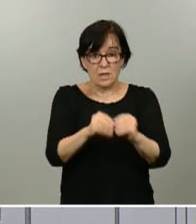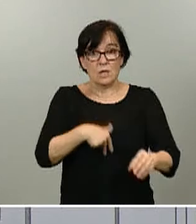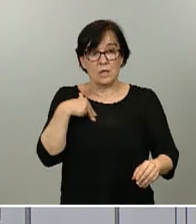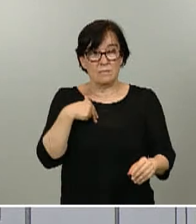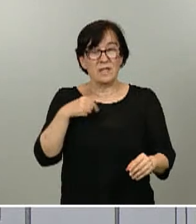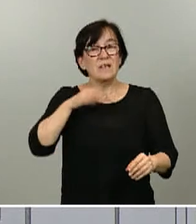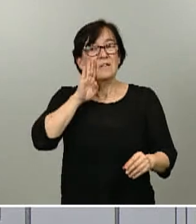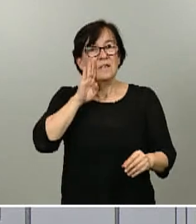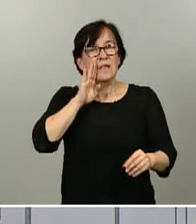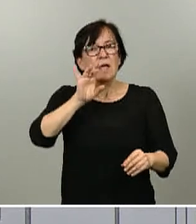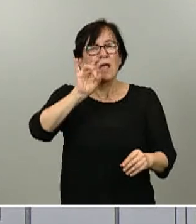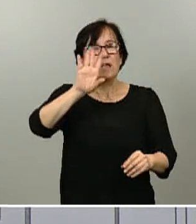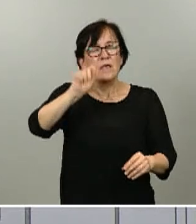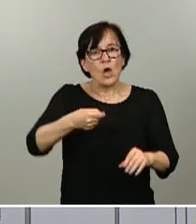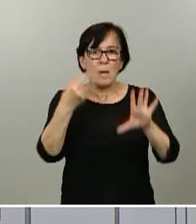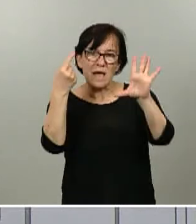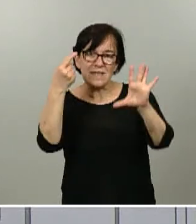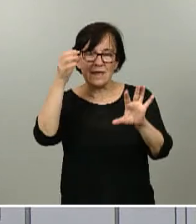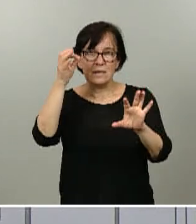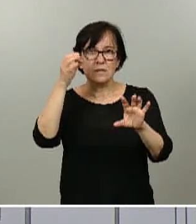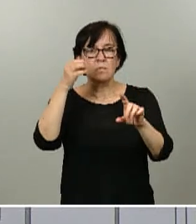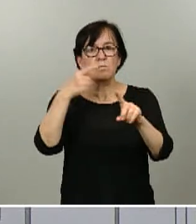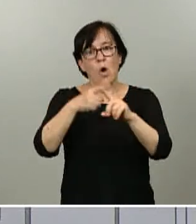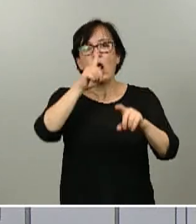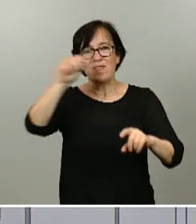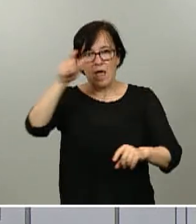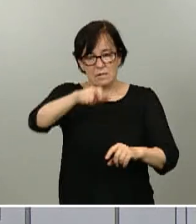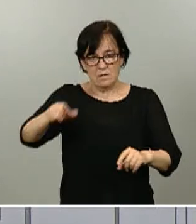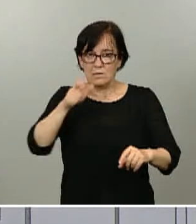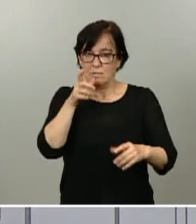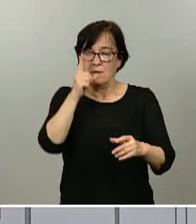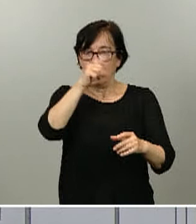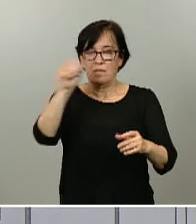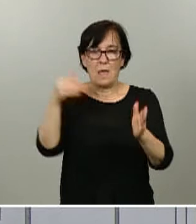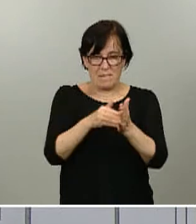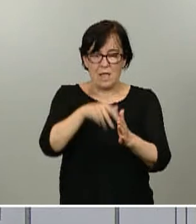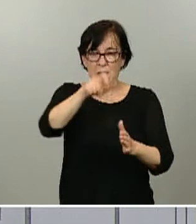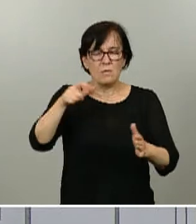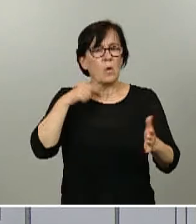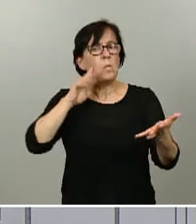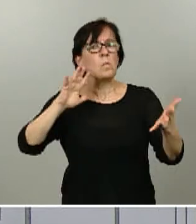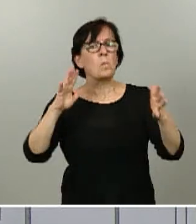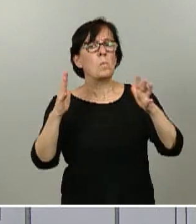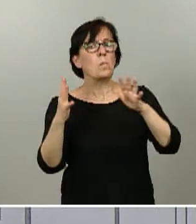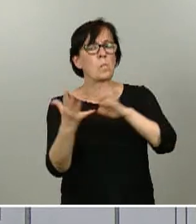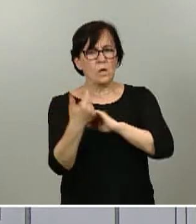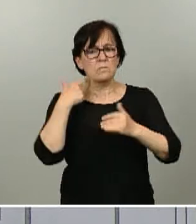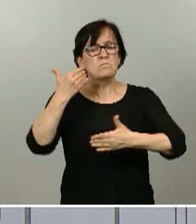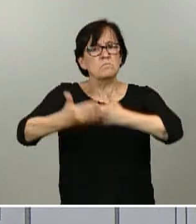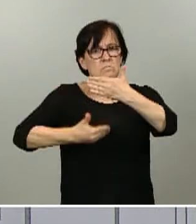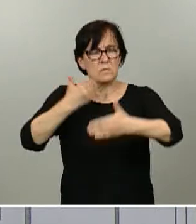de 15,6 por 100.000 habitantes, sigue la misma evolución que hemos estado viendo en todas estas semanas previas, es